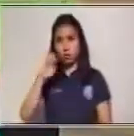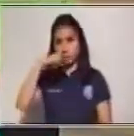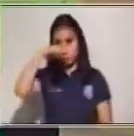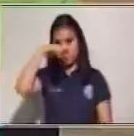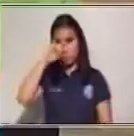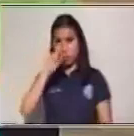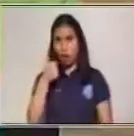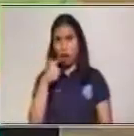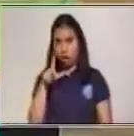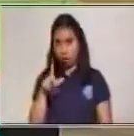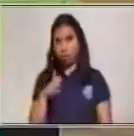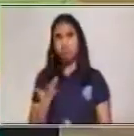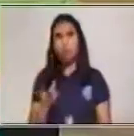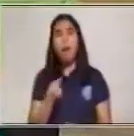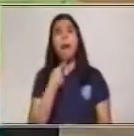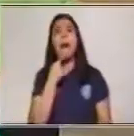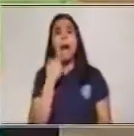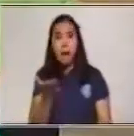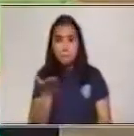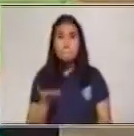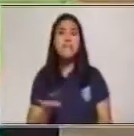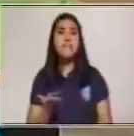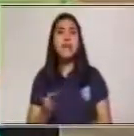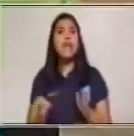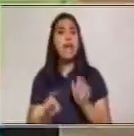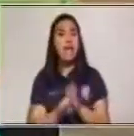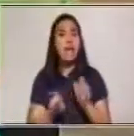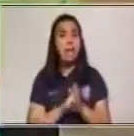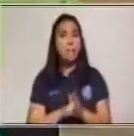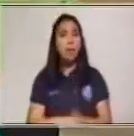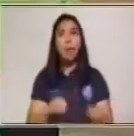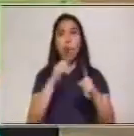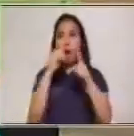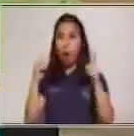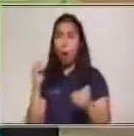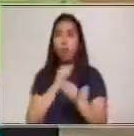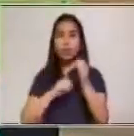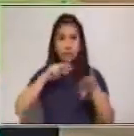bien, vamos con otro organizador